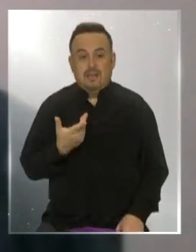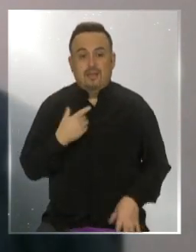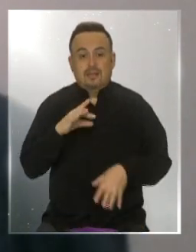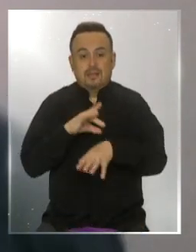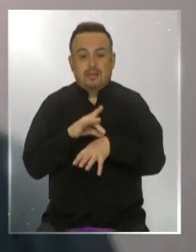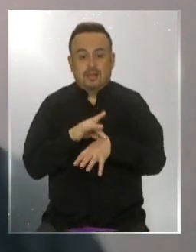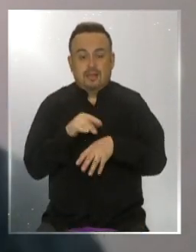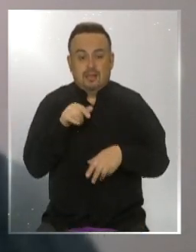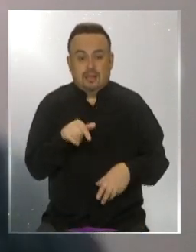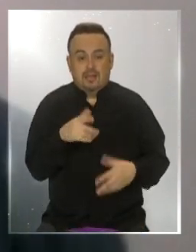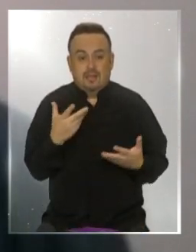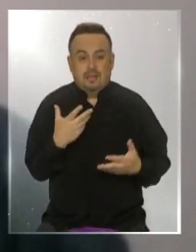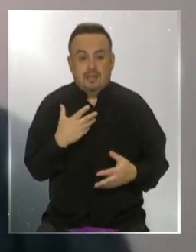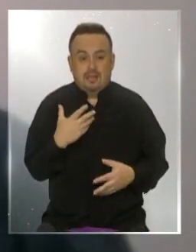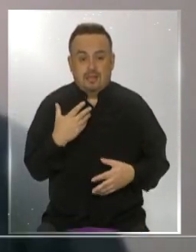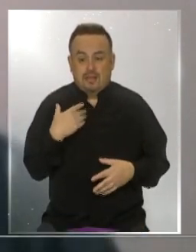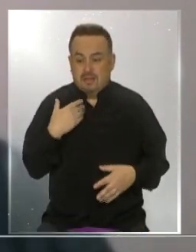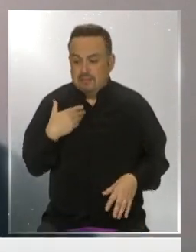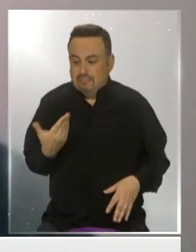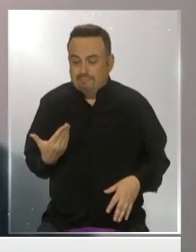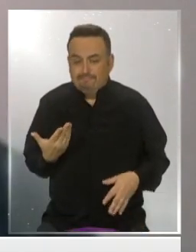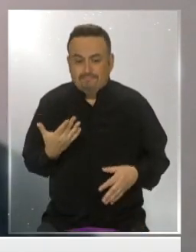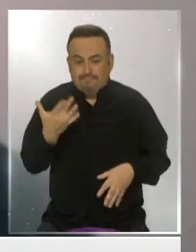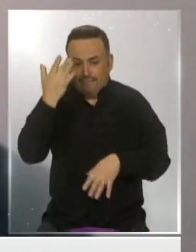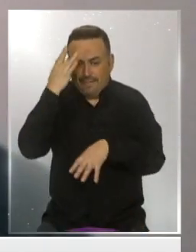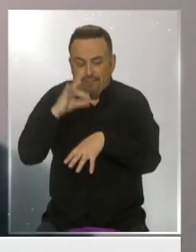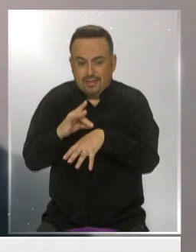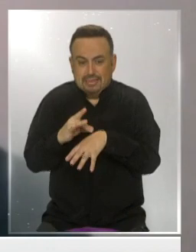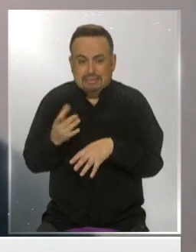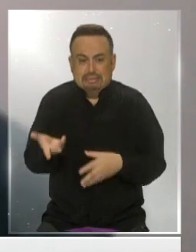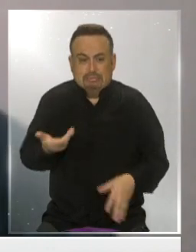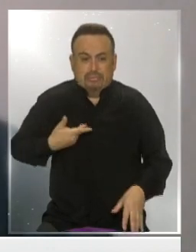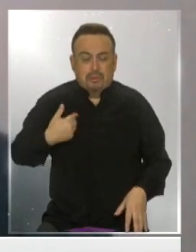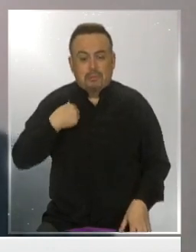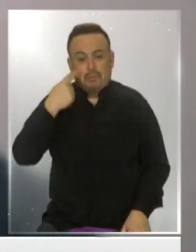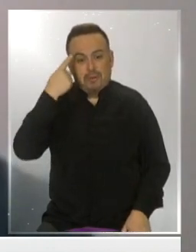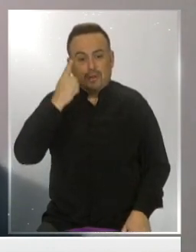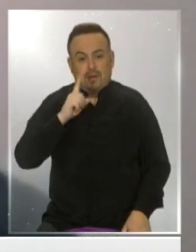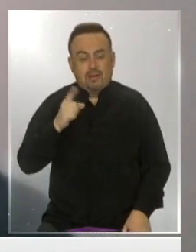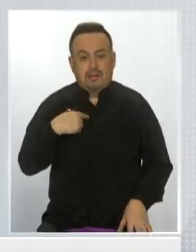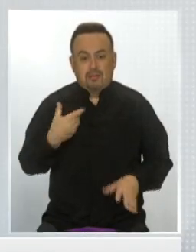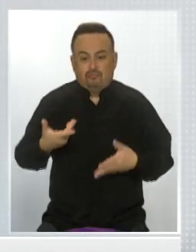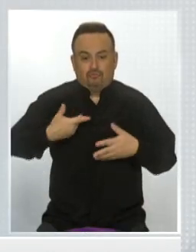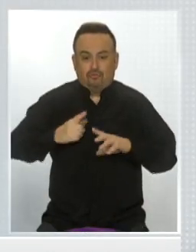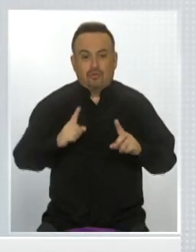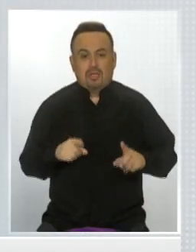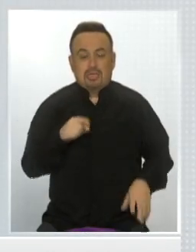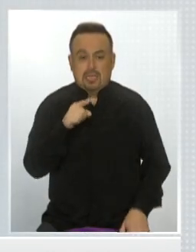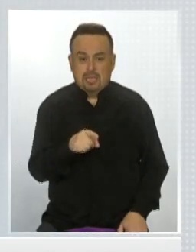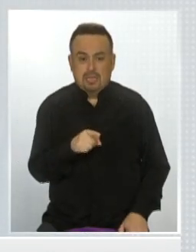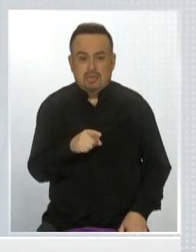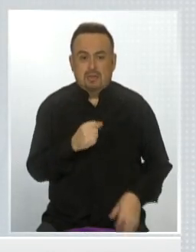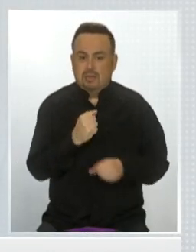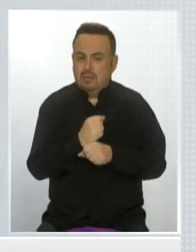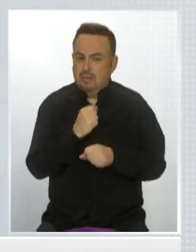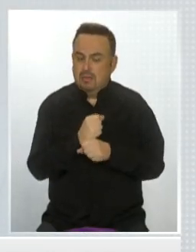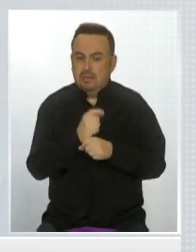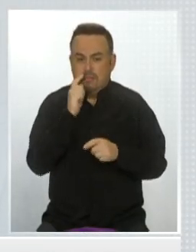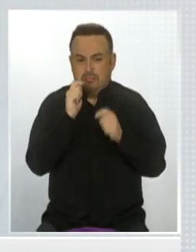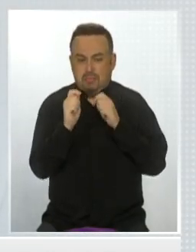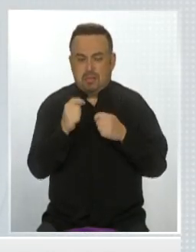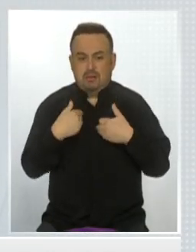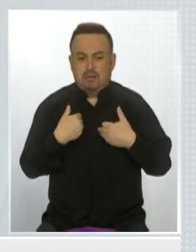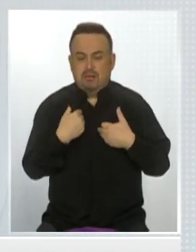que vivimos con el virus al lado, pero uno piensa que a uno no le va a pasar. Él, al seguir trabajando, arriesgó su